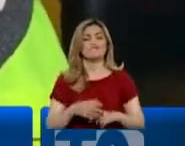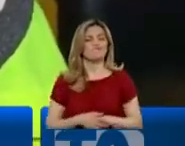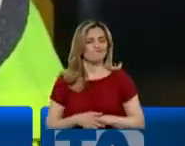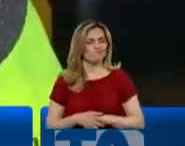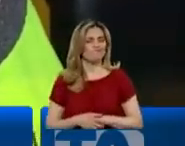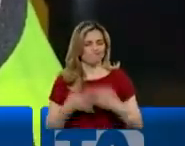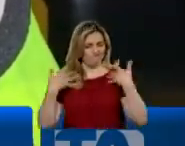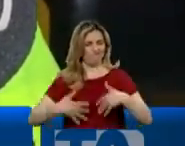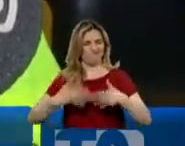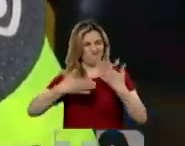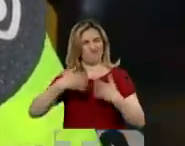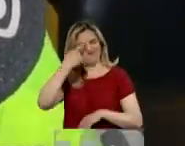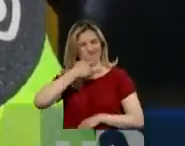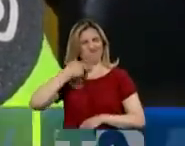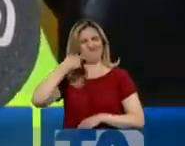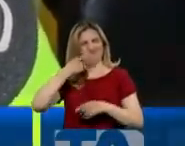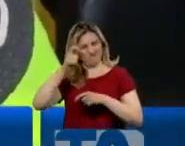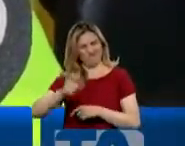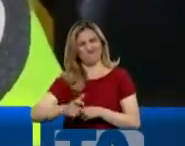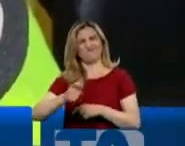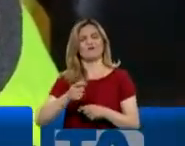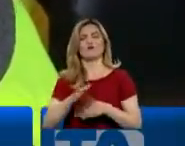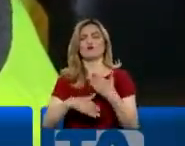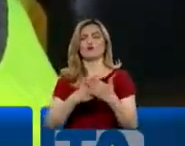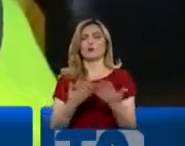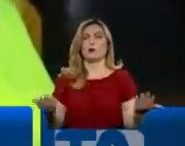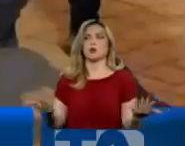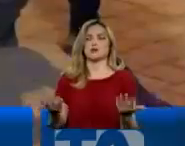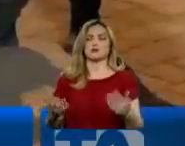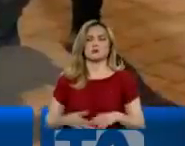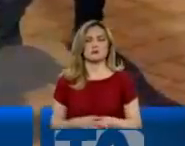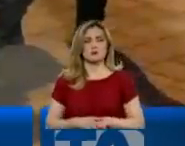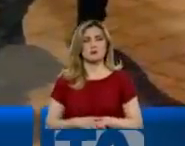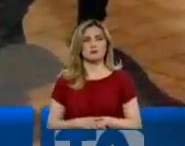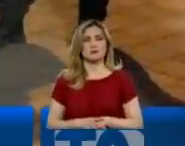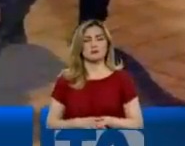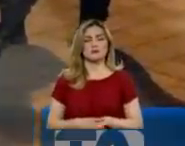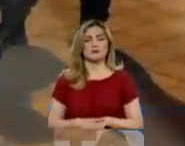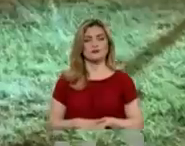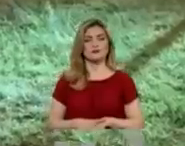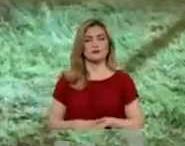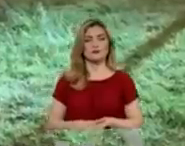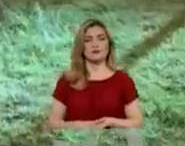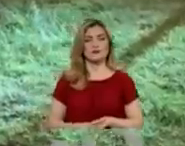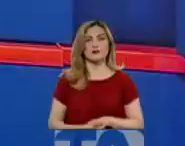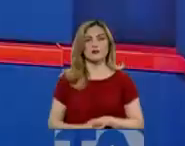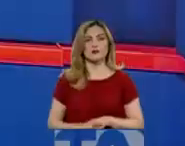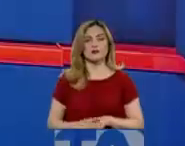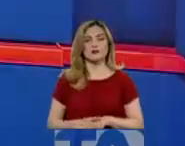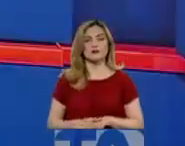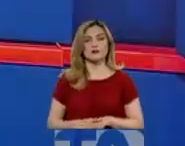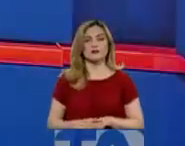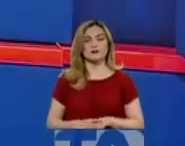características que impartidas a veces nos ubicamos de esa ciudad encontró triguez 24 horas